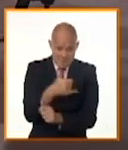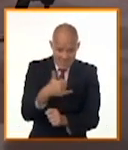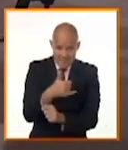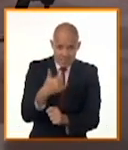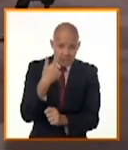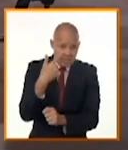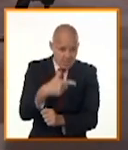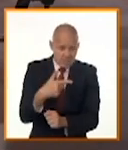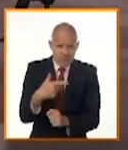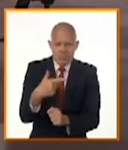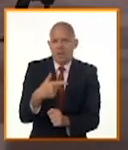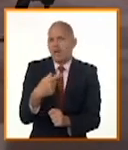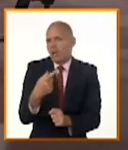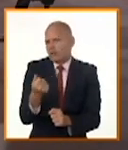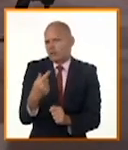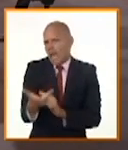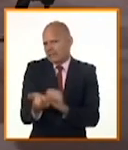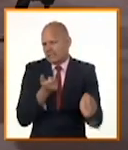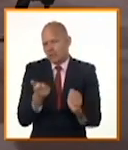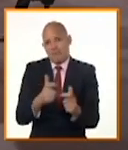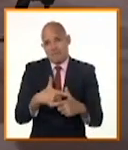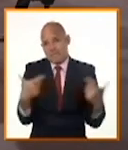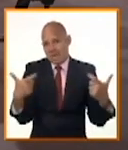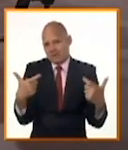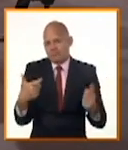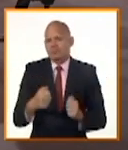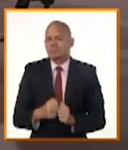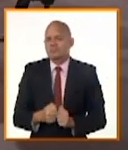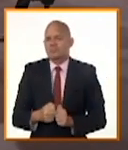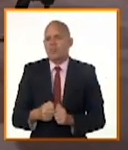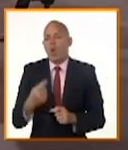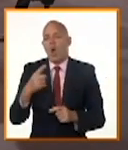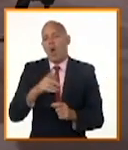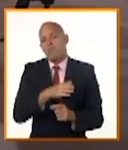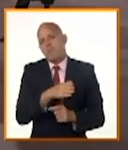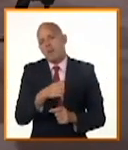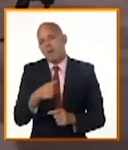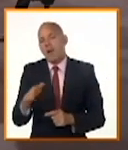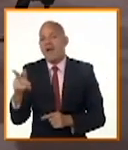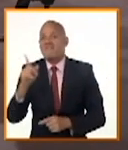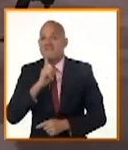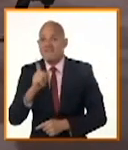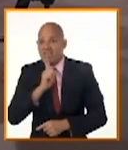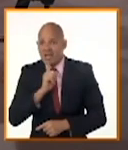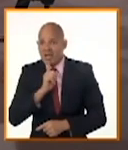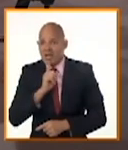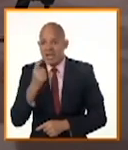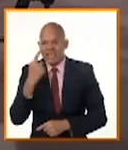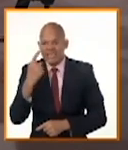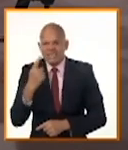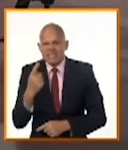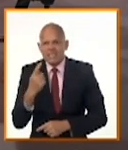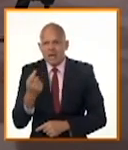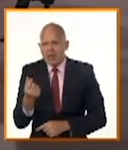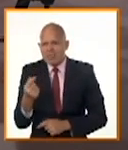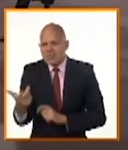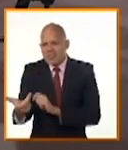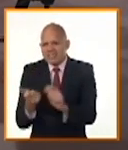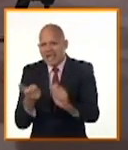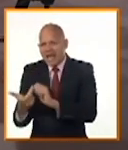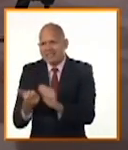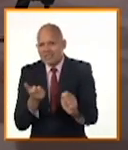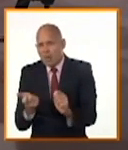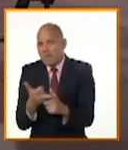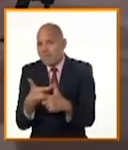pero pero Incluso el viernes según me decían ustedes ya las pensiones naturales trajeron más que lo que habían extraído O sea